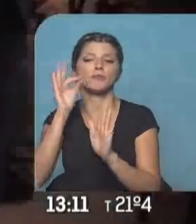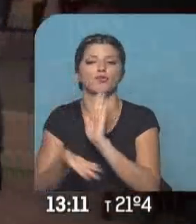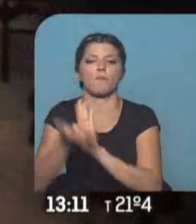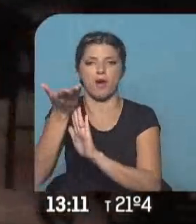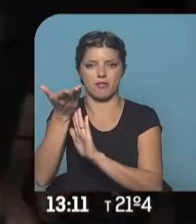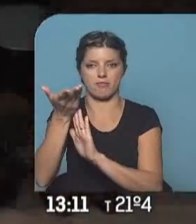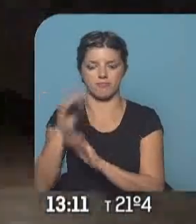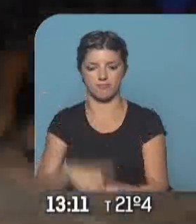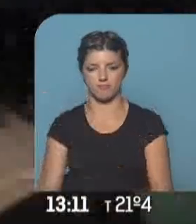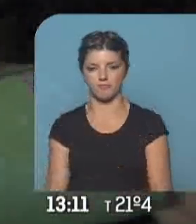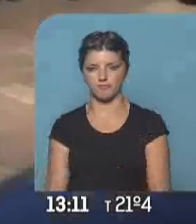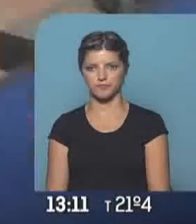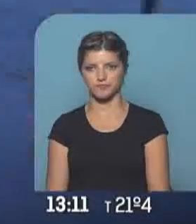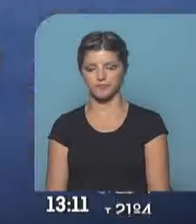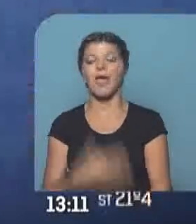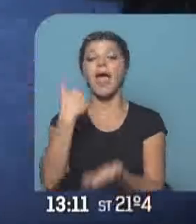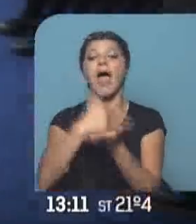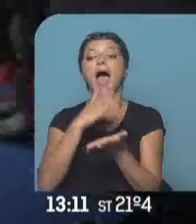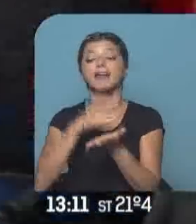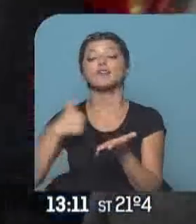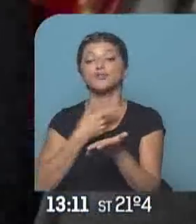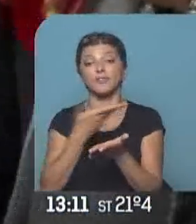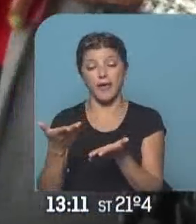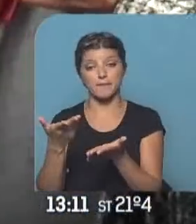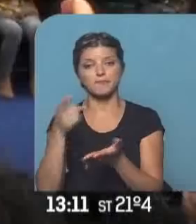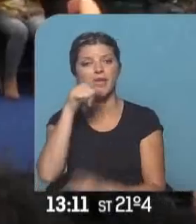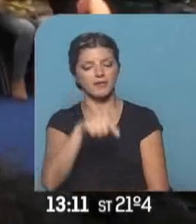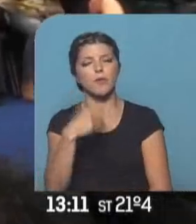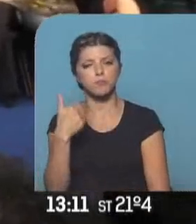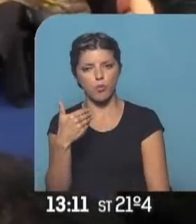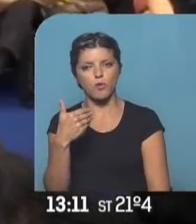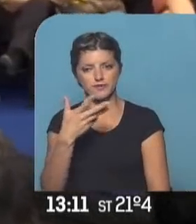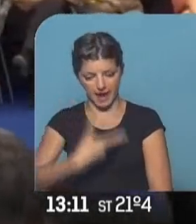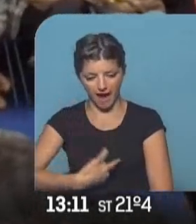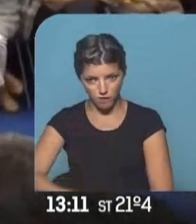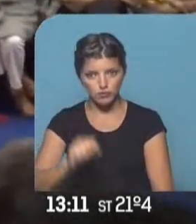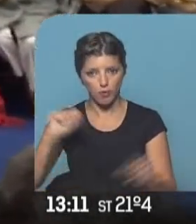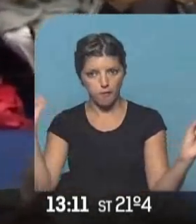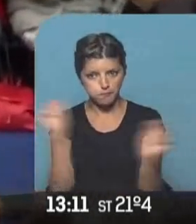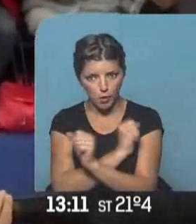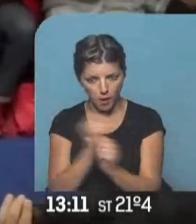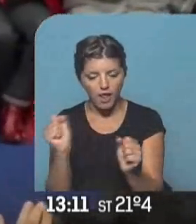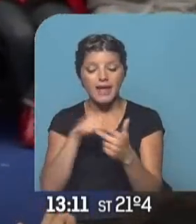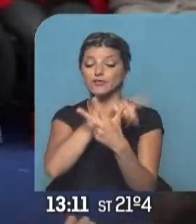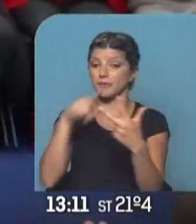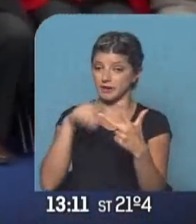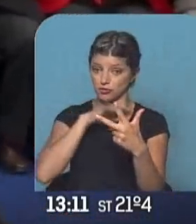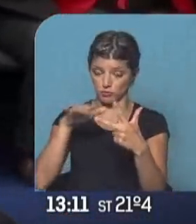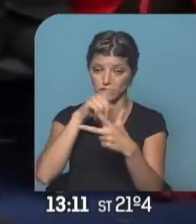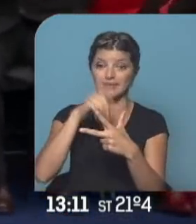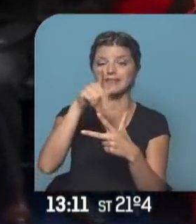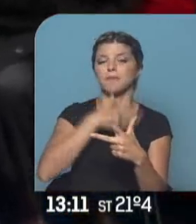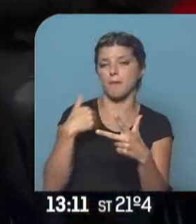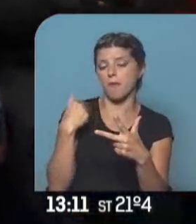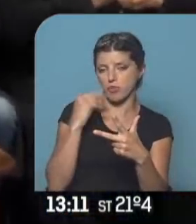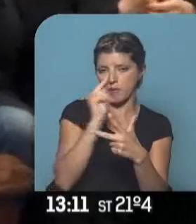funcionamiento. En el área social, Bachelet logró la aprobación del aborto en 3 causales: riesgo de vida de la madre,